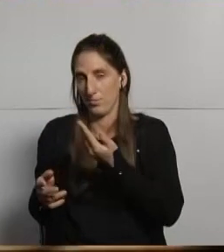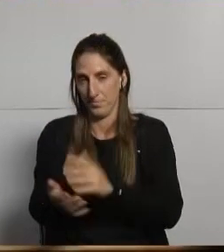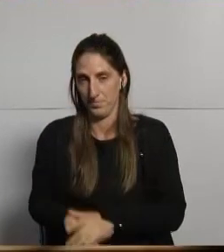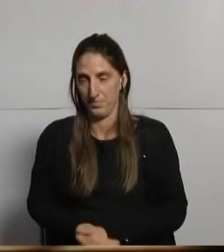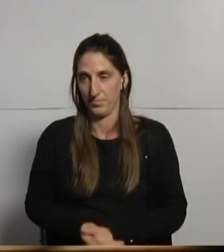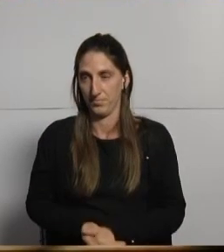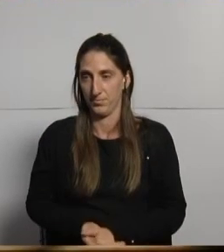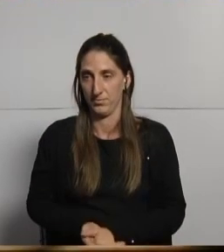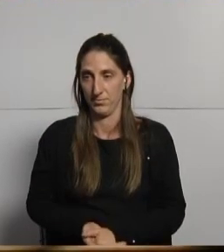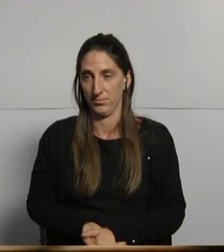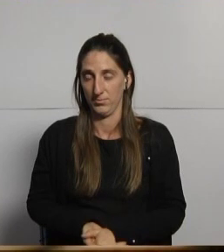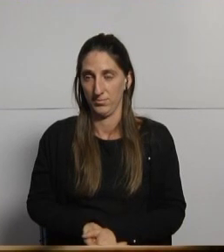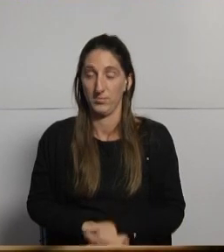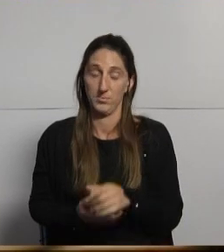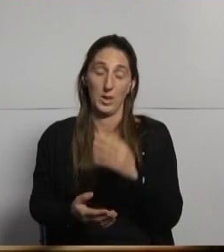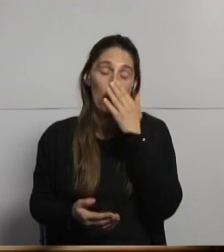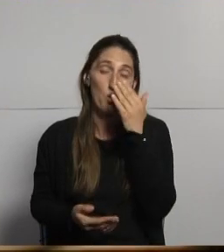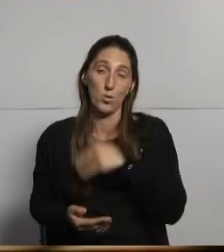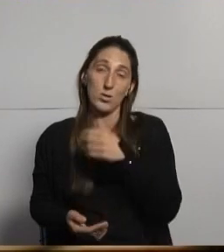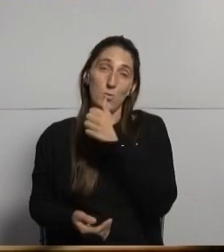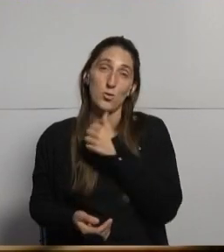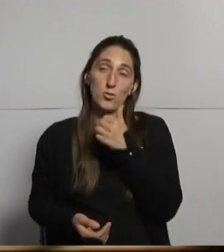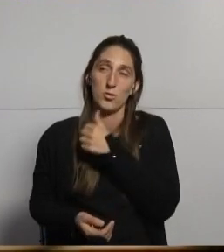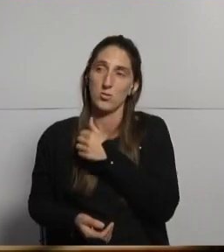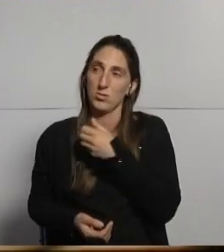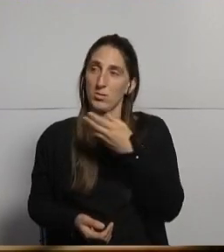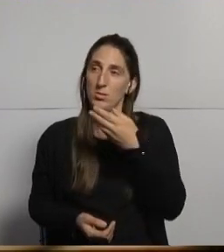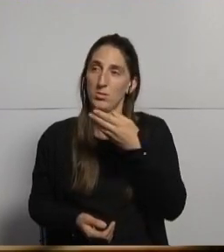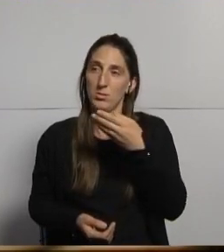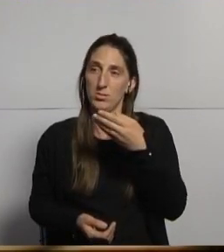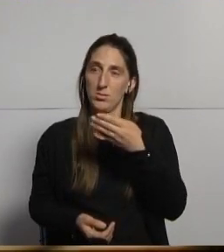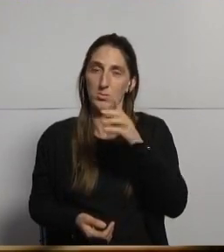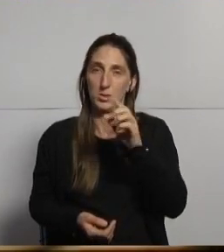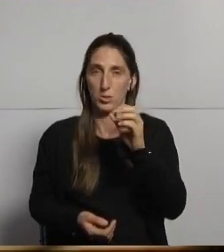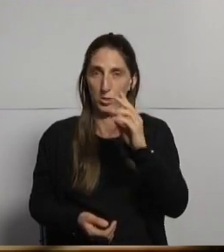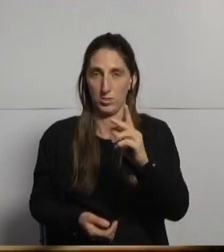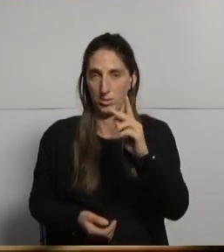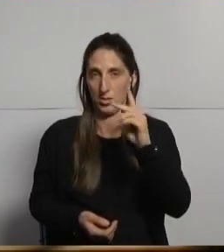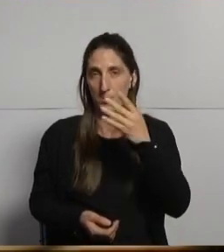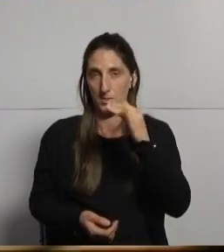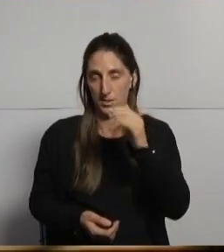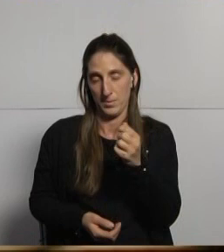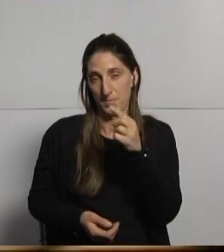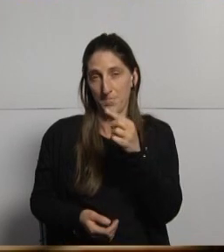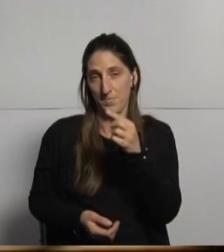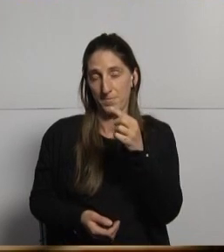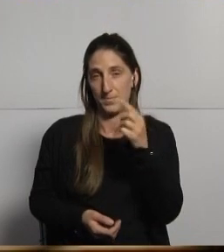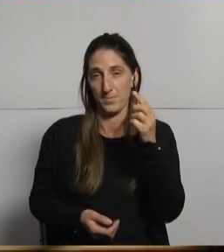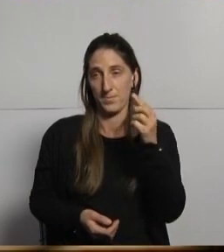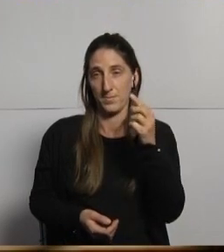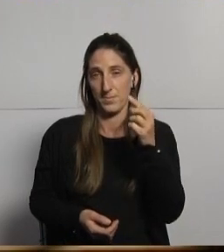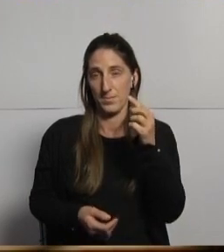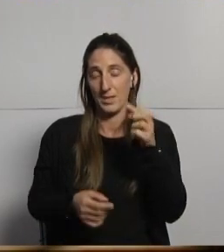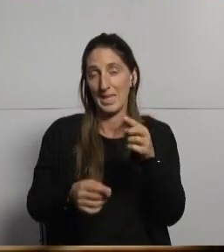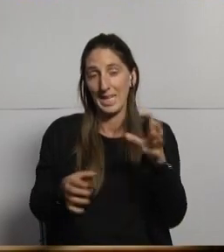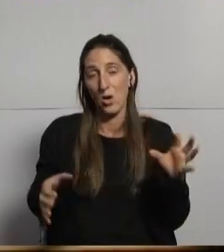Y por último, una solución que se llama Blockvia, que es del Reino Unido e Irlanda. Lo que hace es tratar de